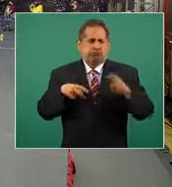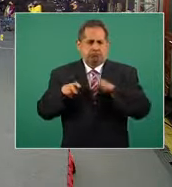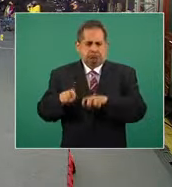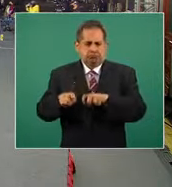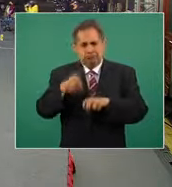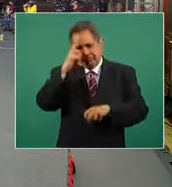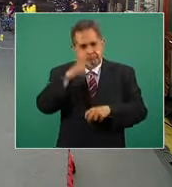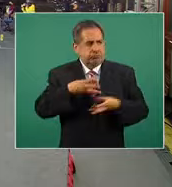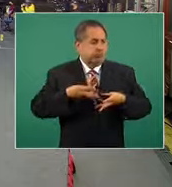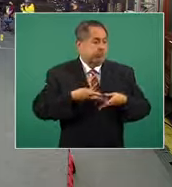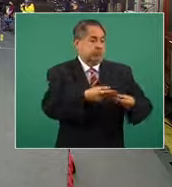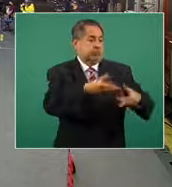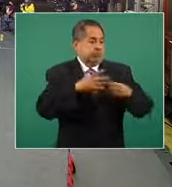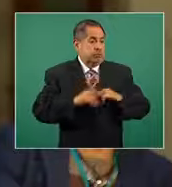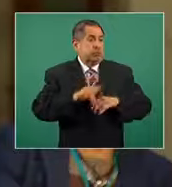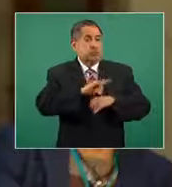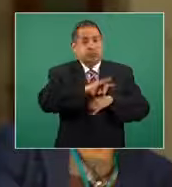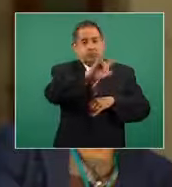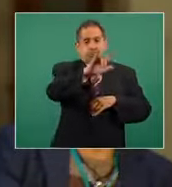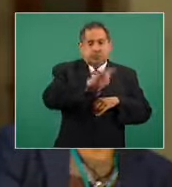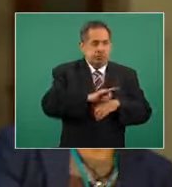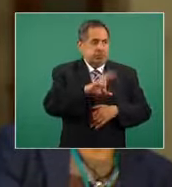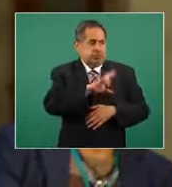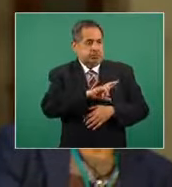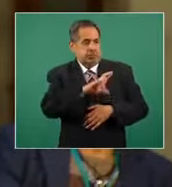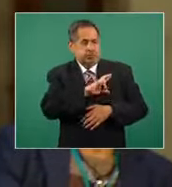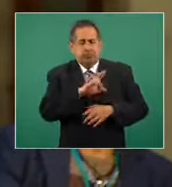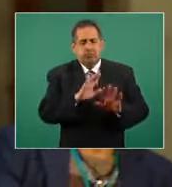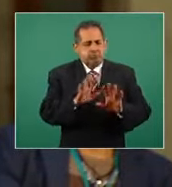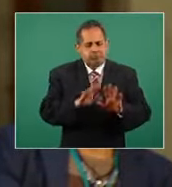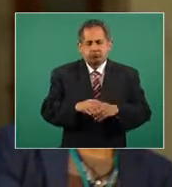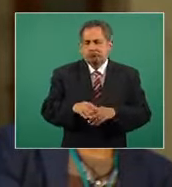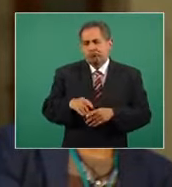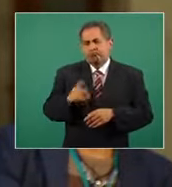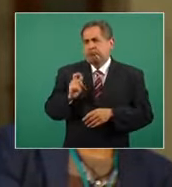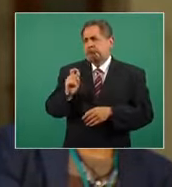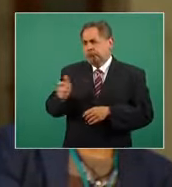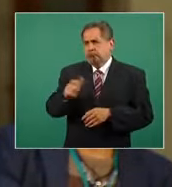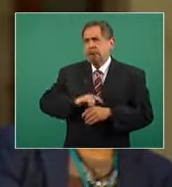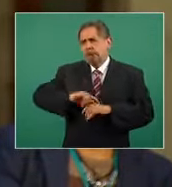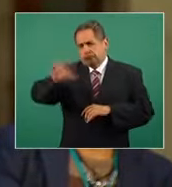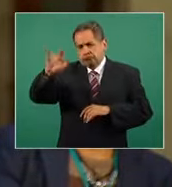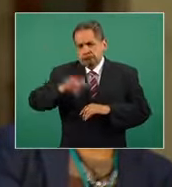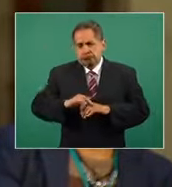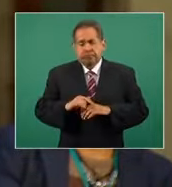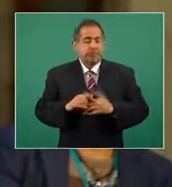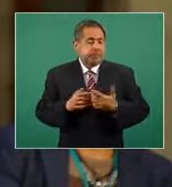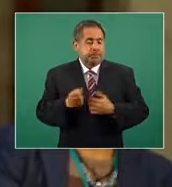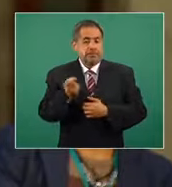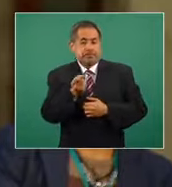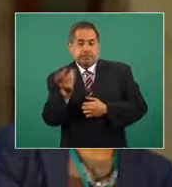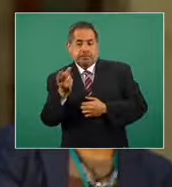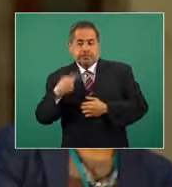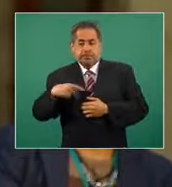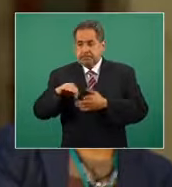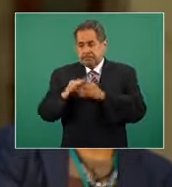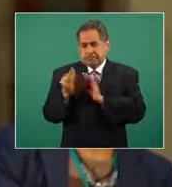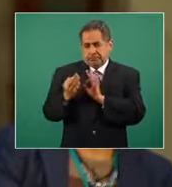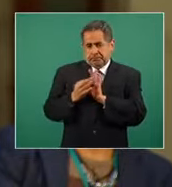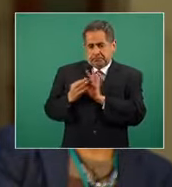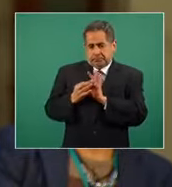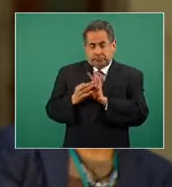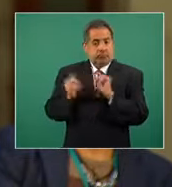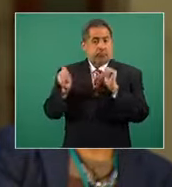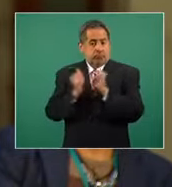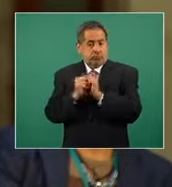este derroche, estos vuelos faraónicos. Sin embargo, presidente, quienes se dicen cercanos a usted y que